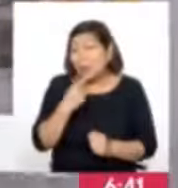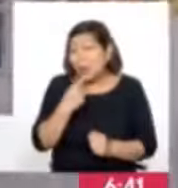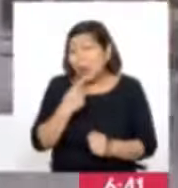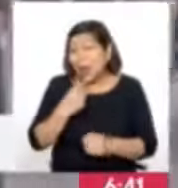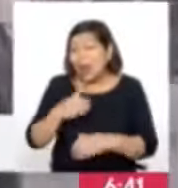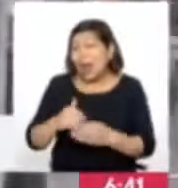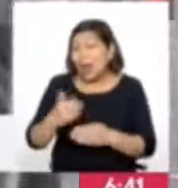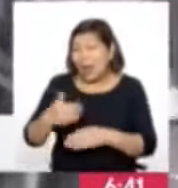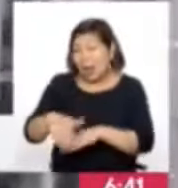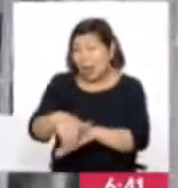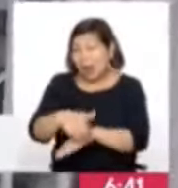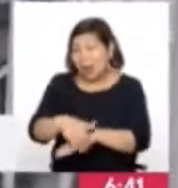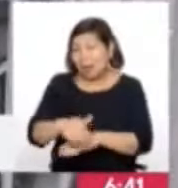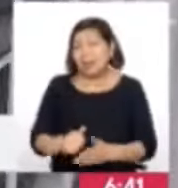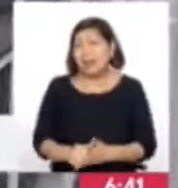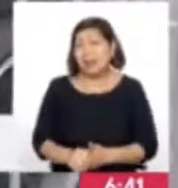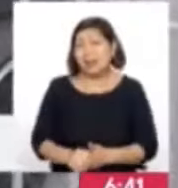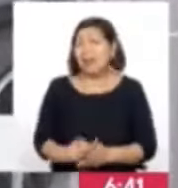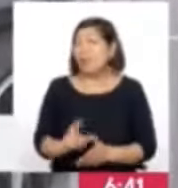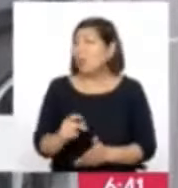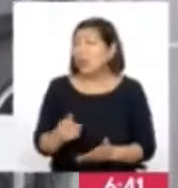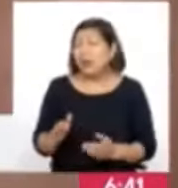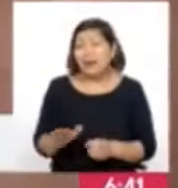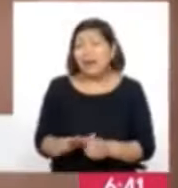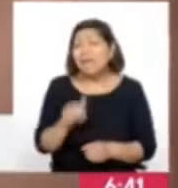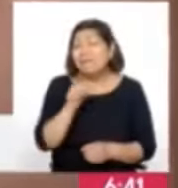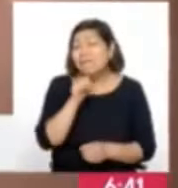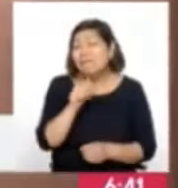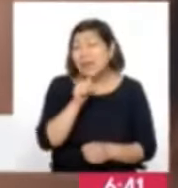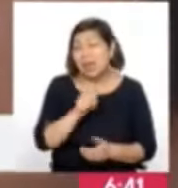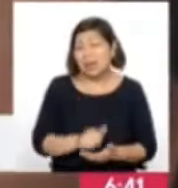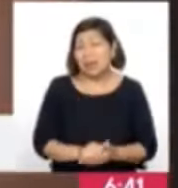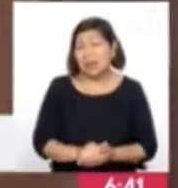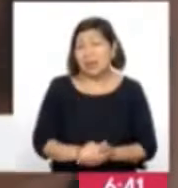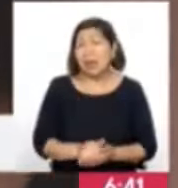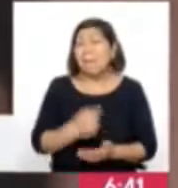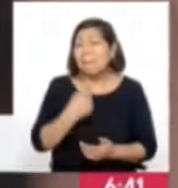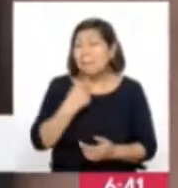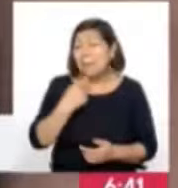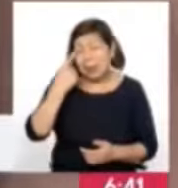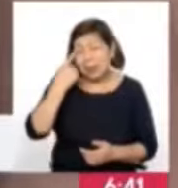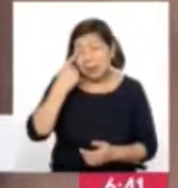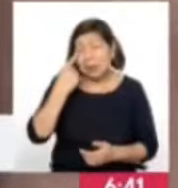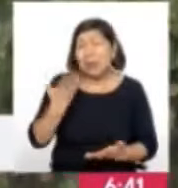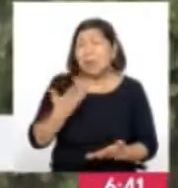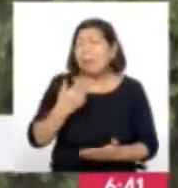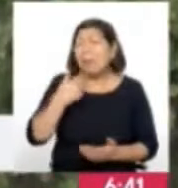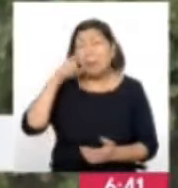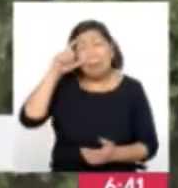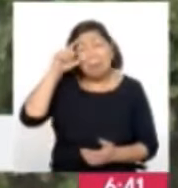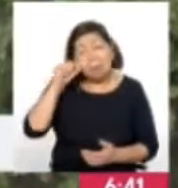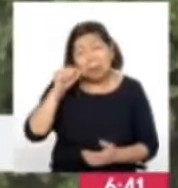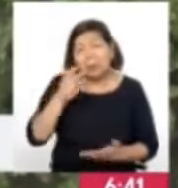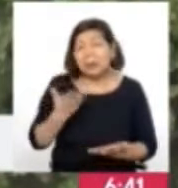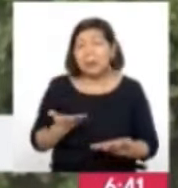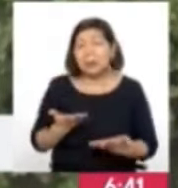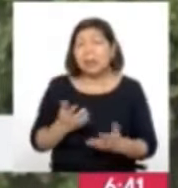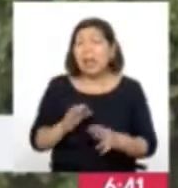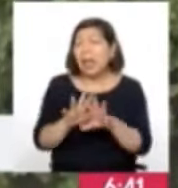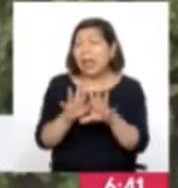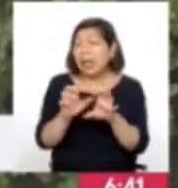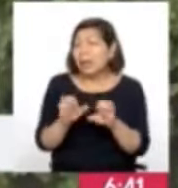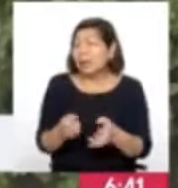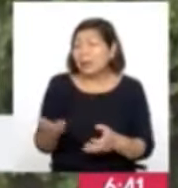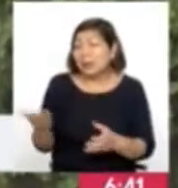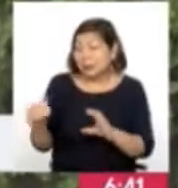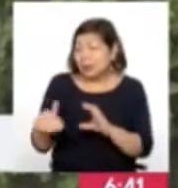realiza fuera de un centro comercial en Independencia no es suficiente. Además, ha perdido la visión en un ojo. No he sacado los exámenes,